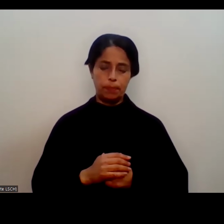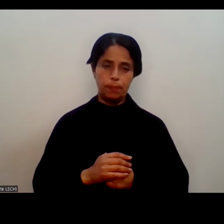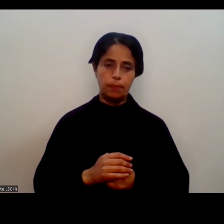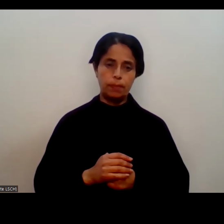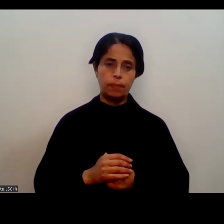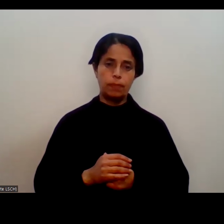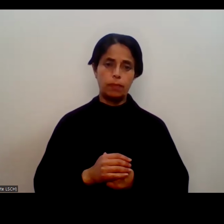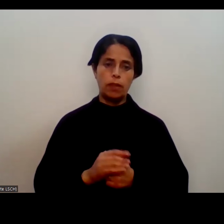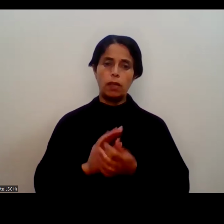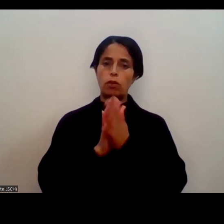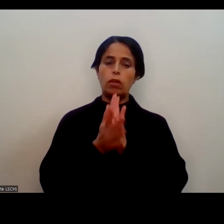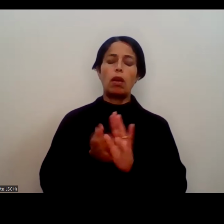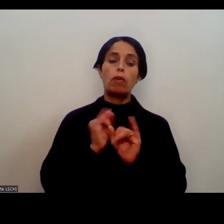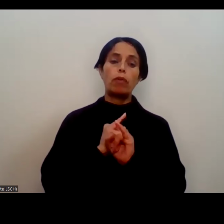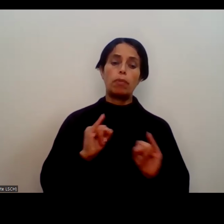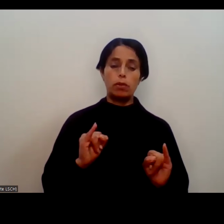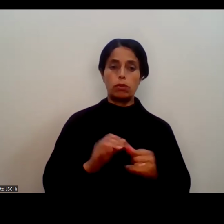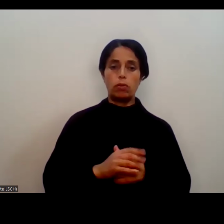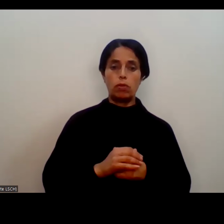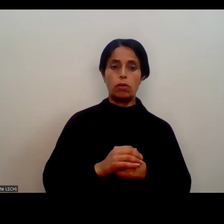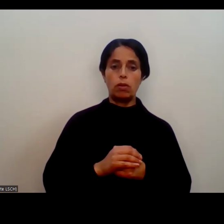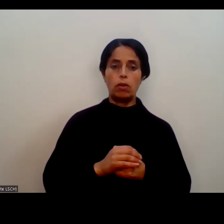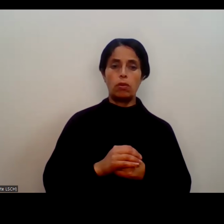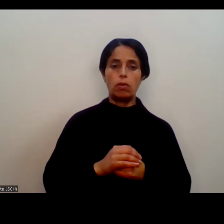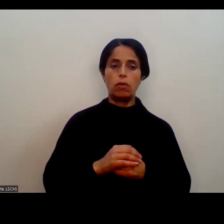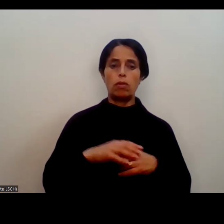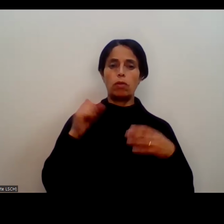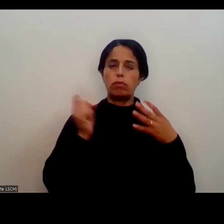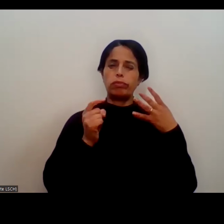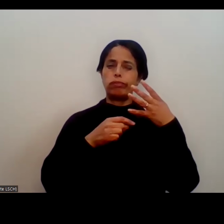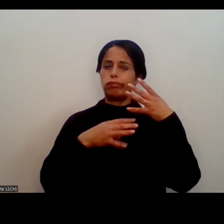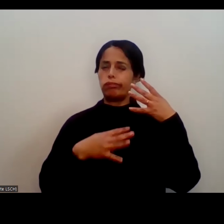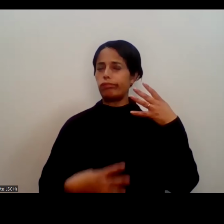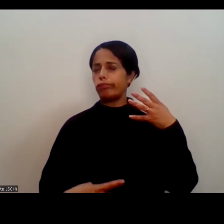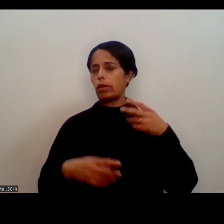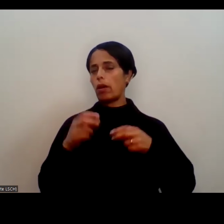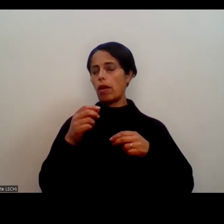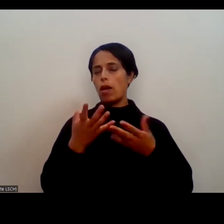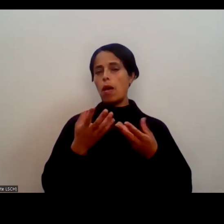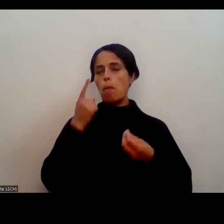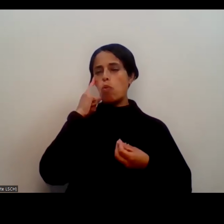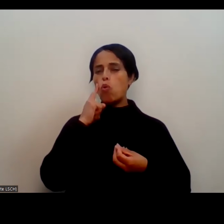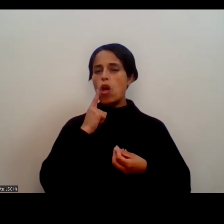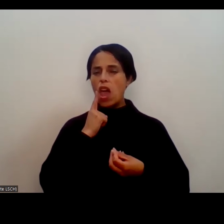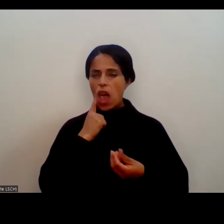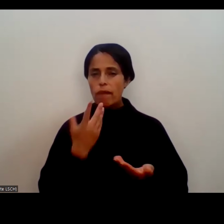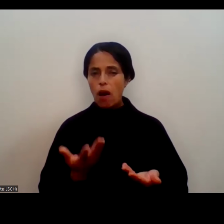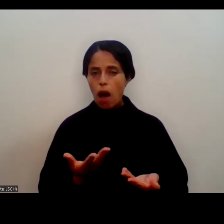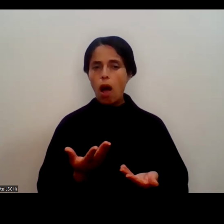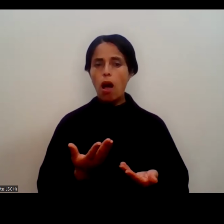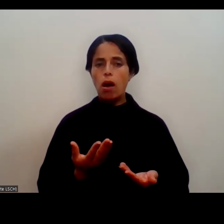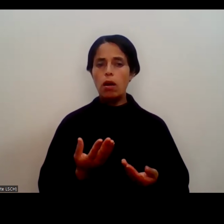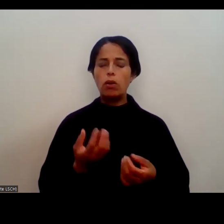Y detrás de todo eso hay una larguísima experimentación. O sea, no estamos hablando de un par de siglos, estamos hablando